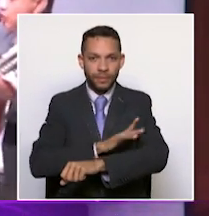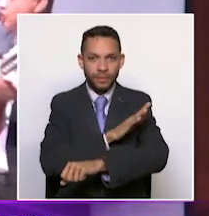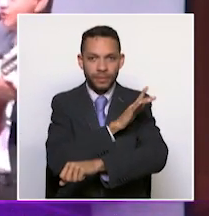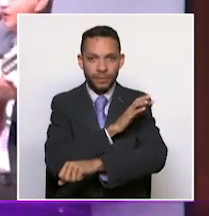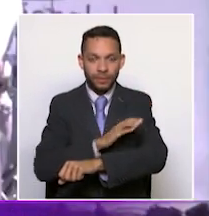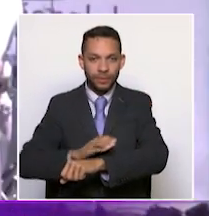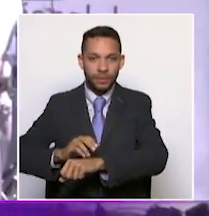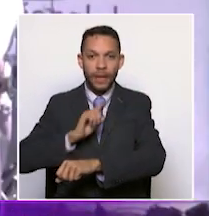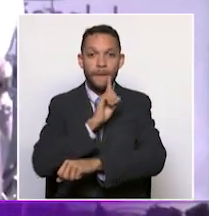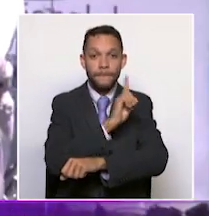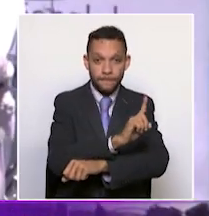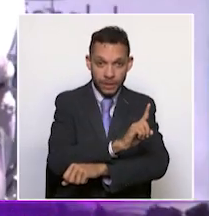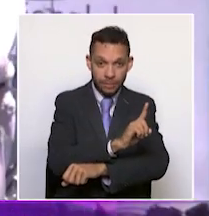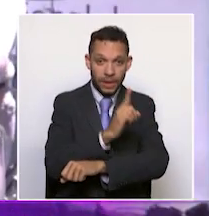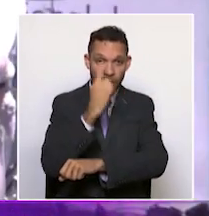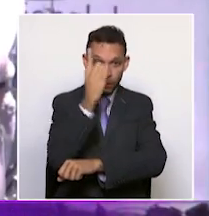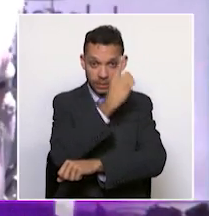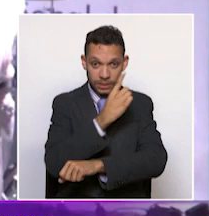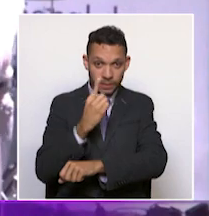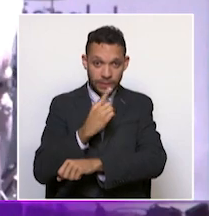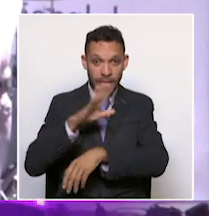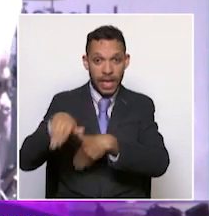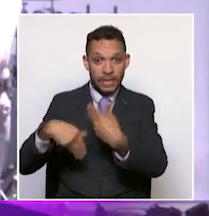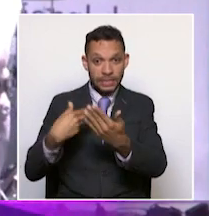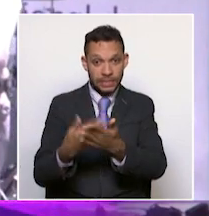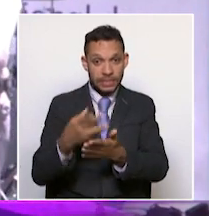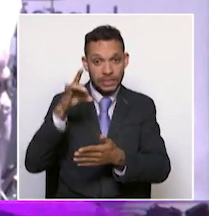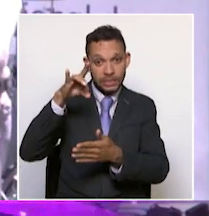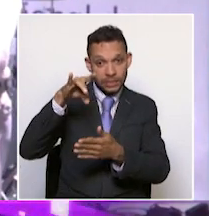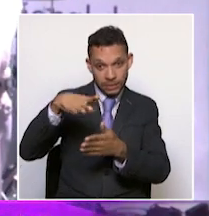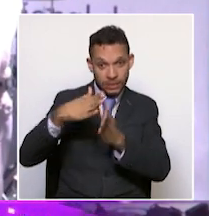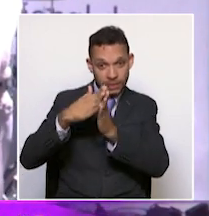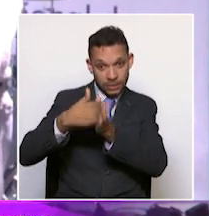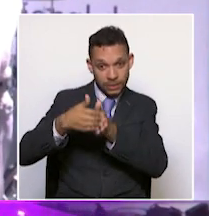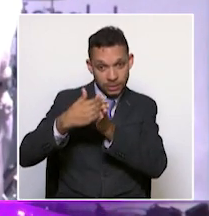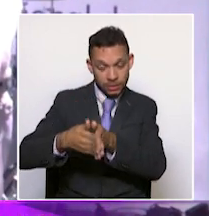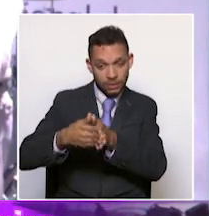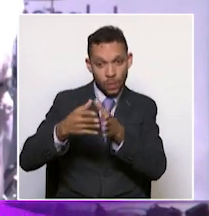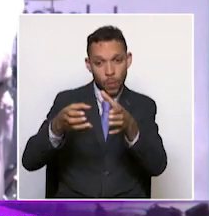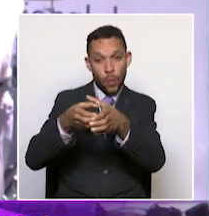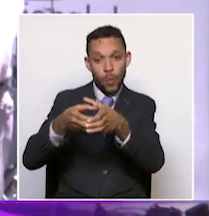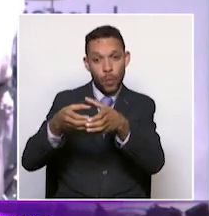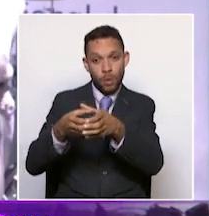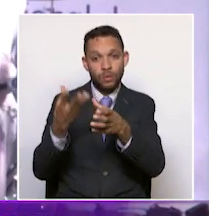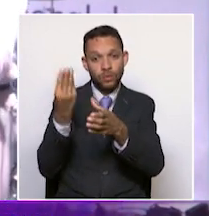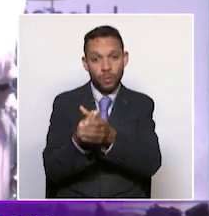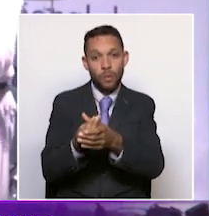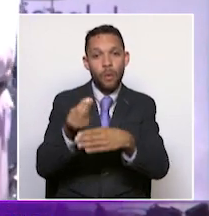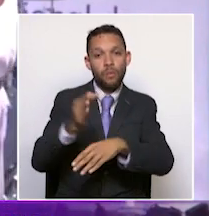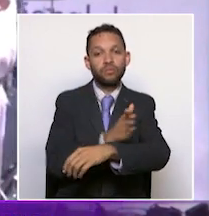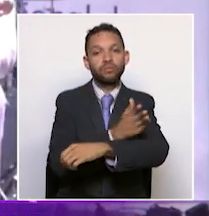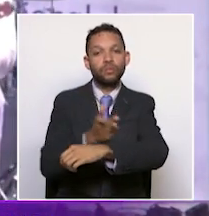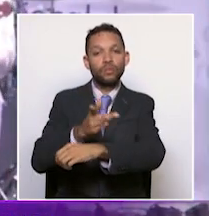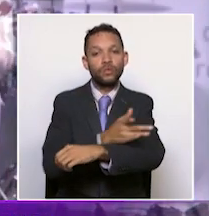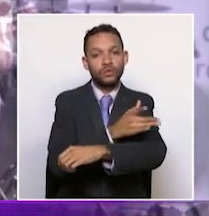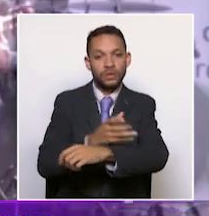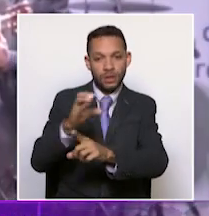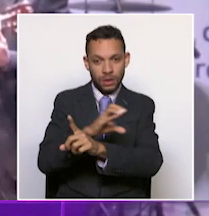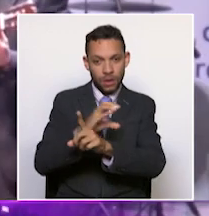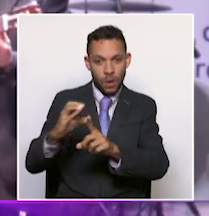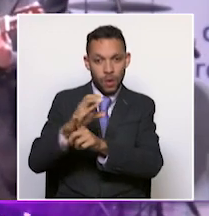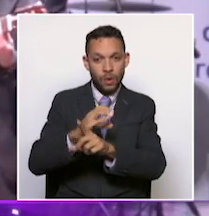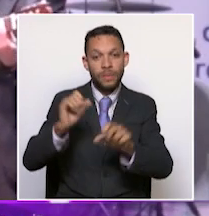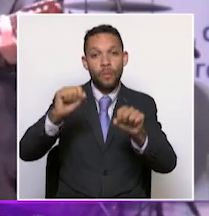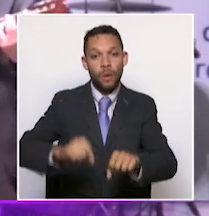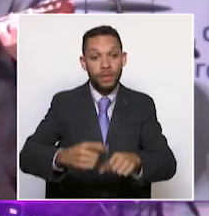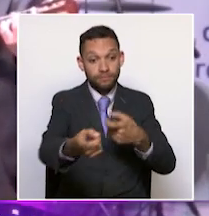Desde el 1 de septiembre hasta el 15 de diciembre del 2017, la Fundación Musical de Colombia tiene abiertas las